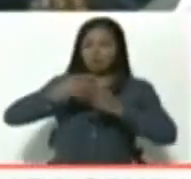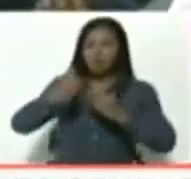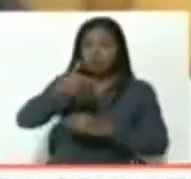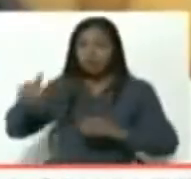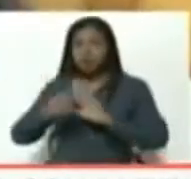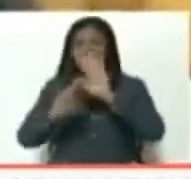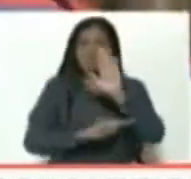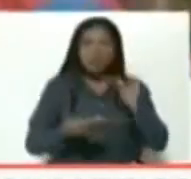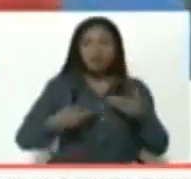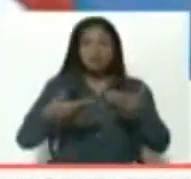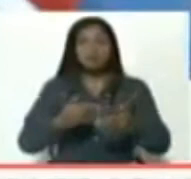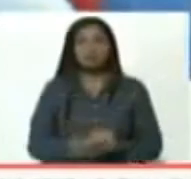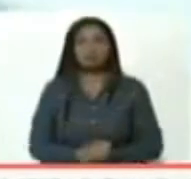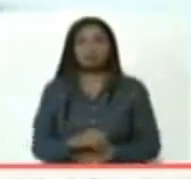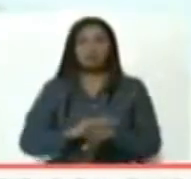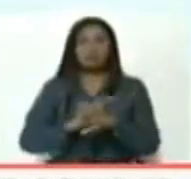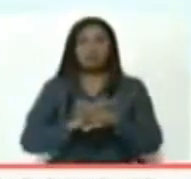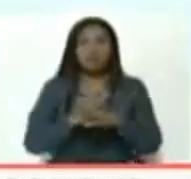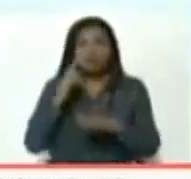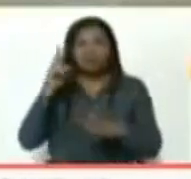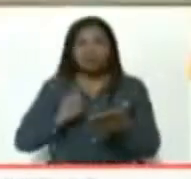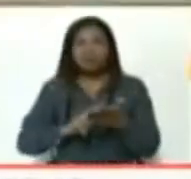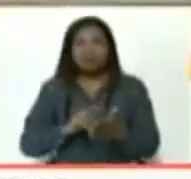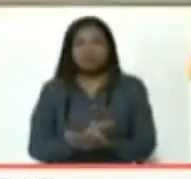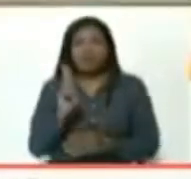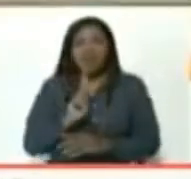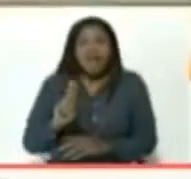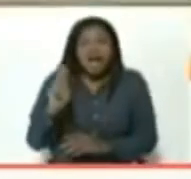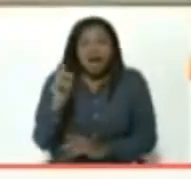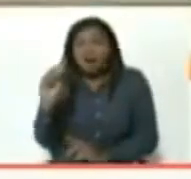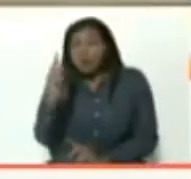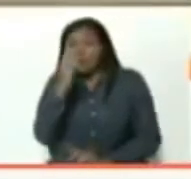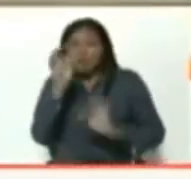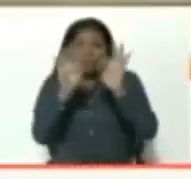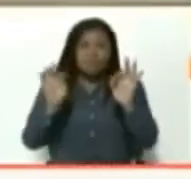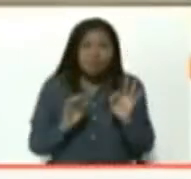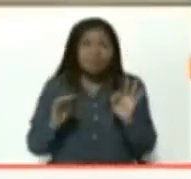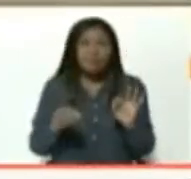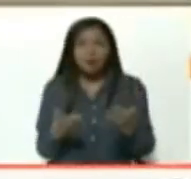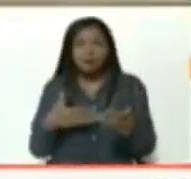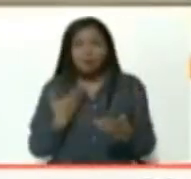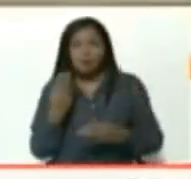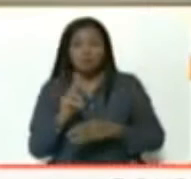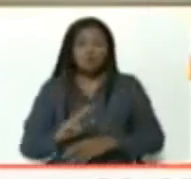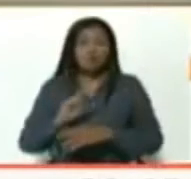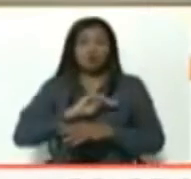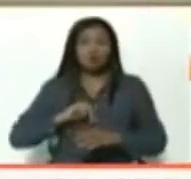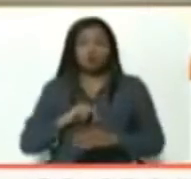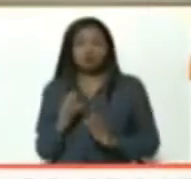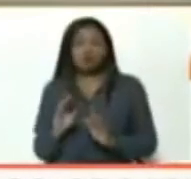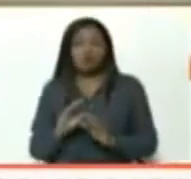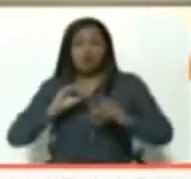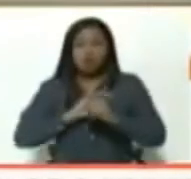las medidas que se han tomado, porque es el único o la principal arma que tenemos para combatir